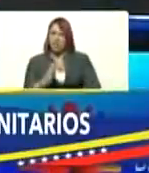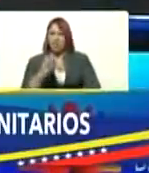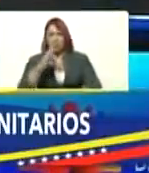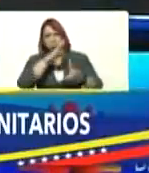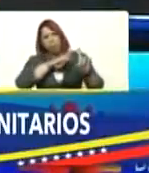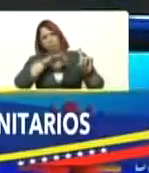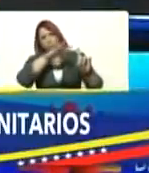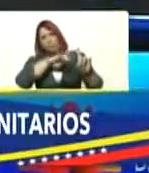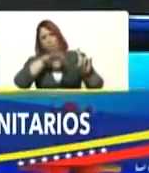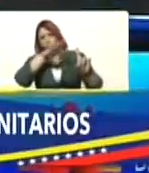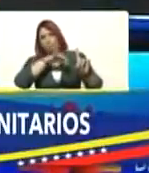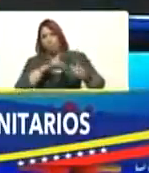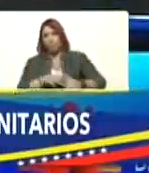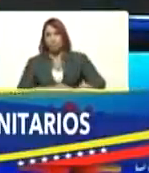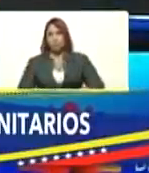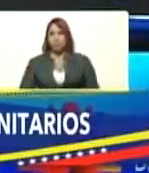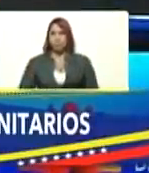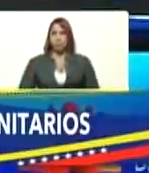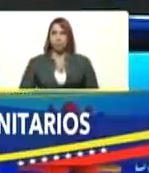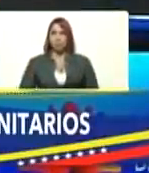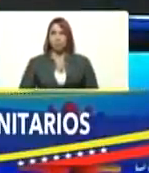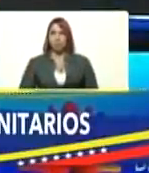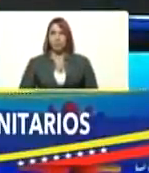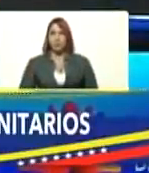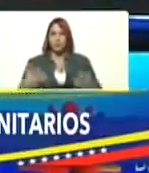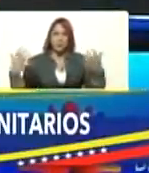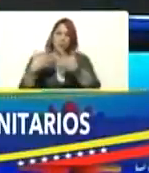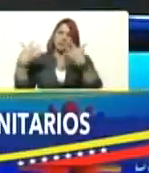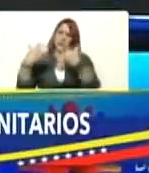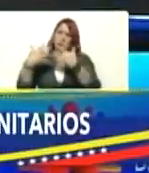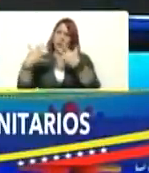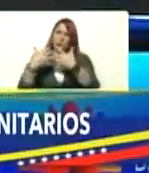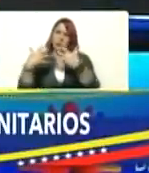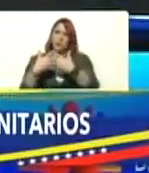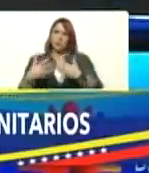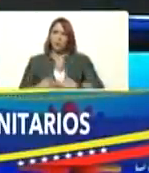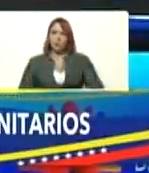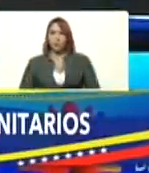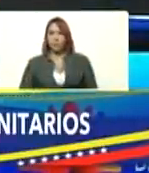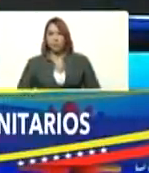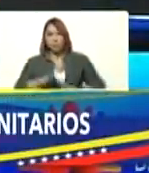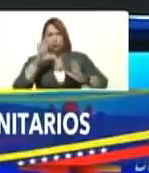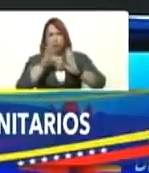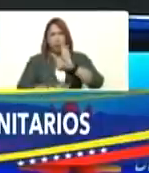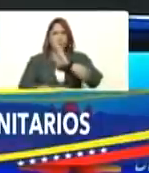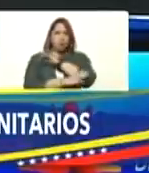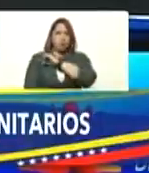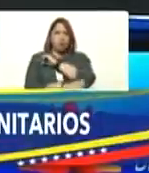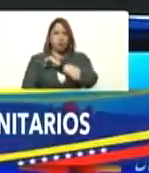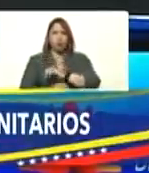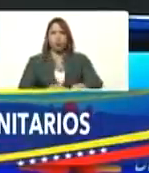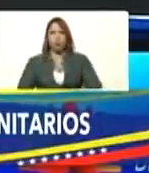conspirar, a guarimbiar, a robar.